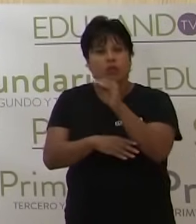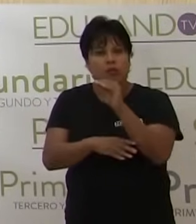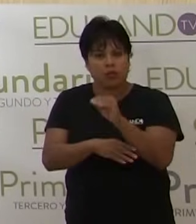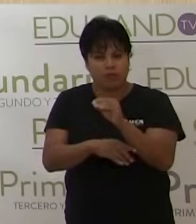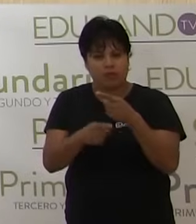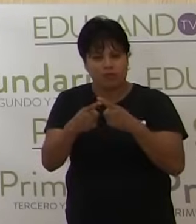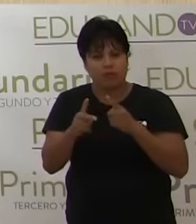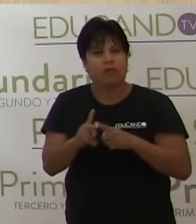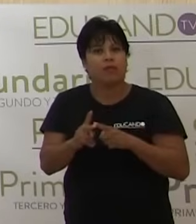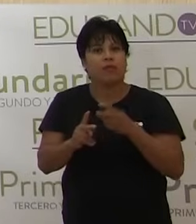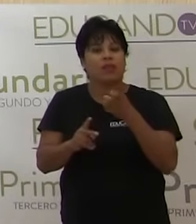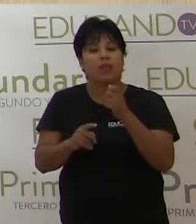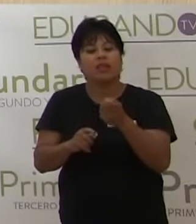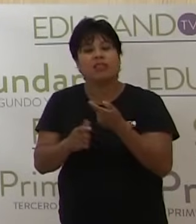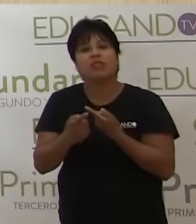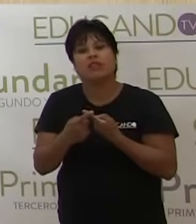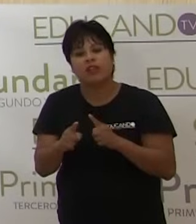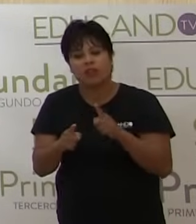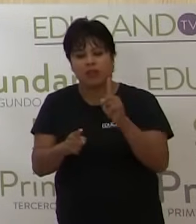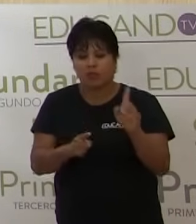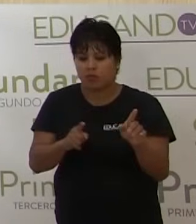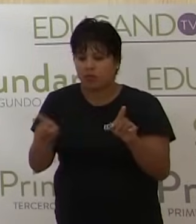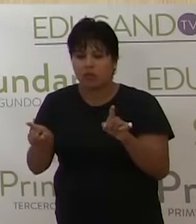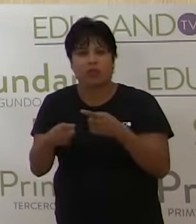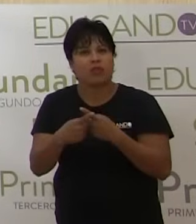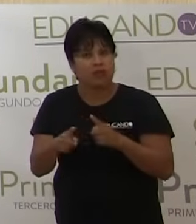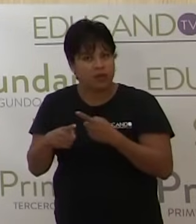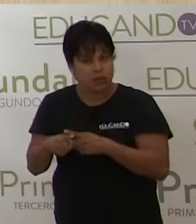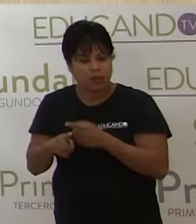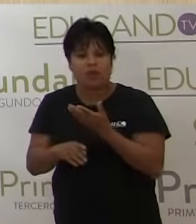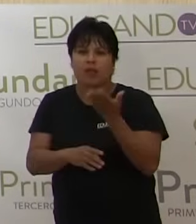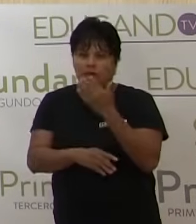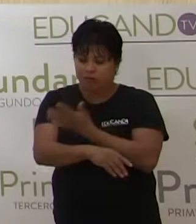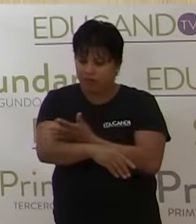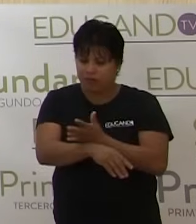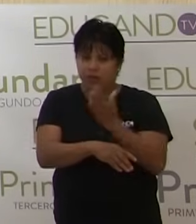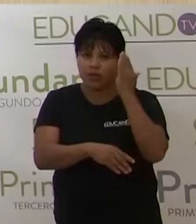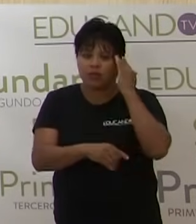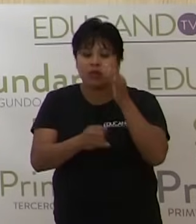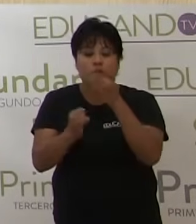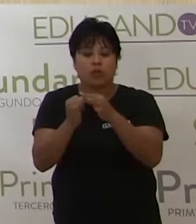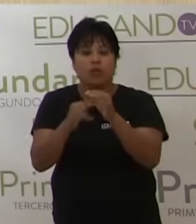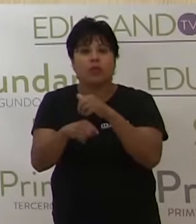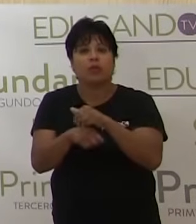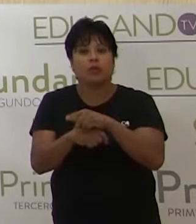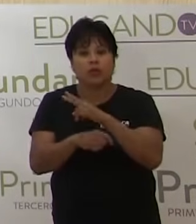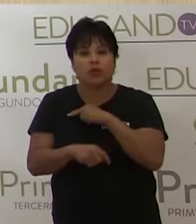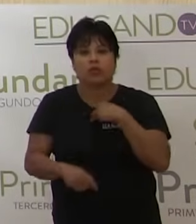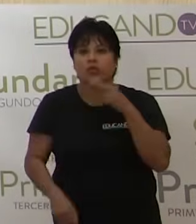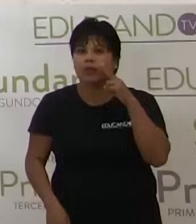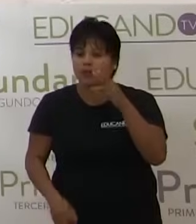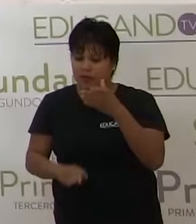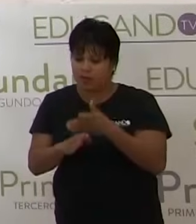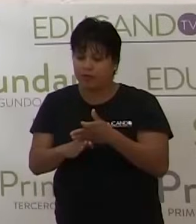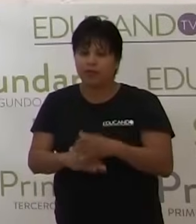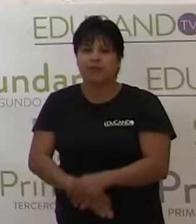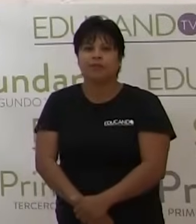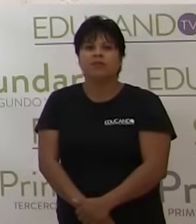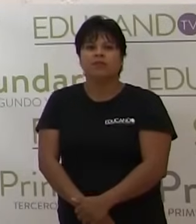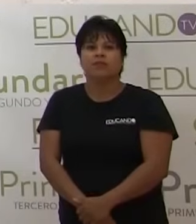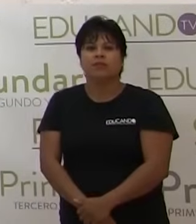elementos y es distinto uno de otro ahora Acompáñame a conocer el último número que vamos a ver el día de